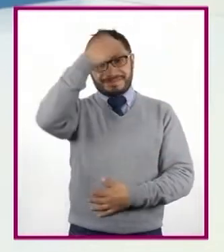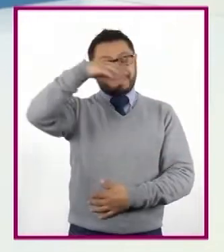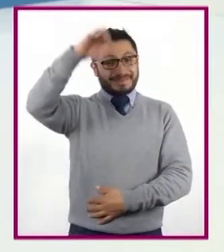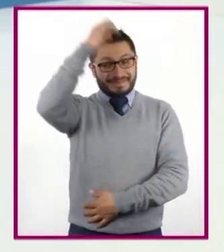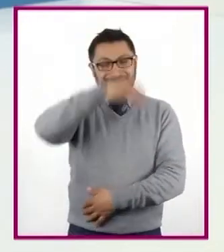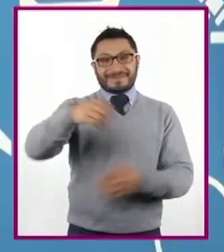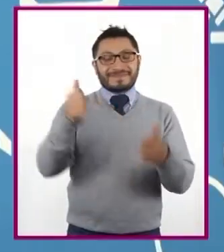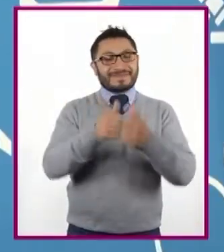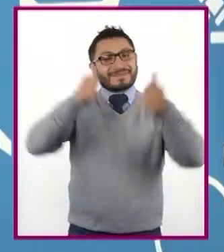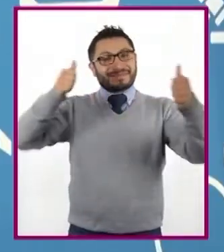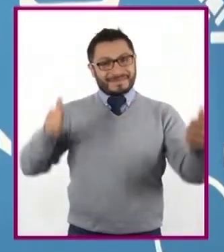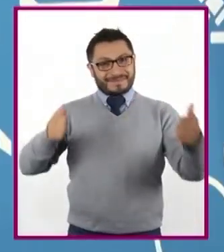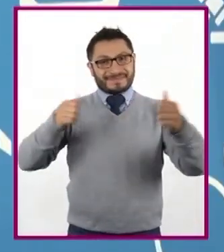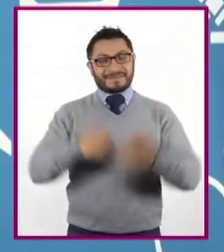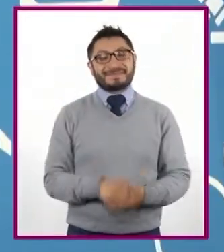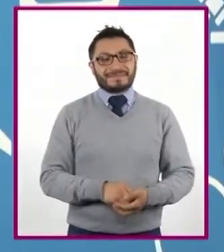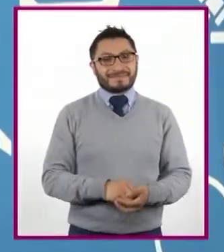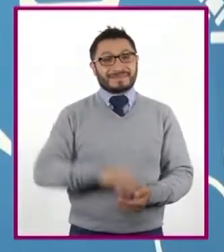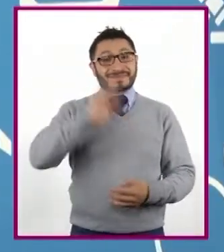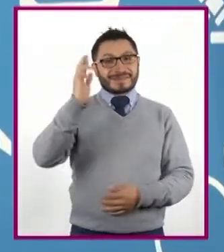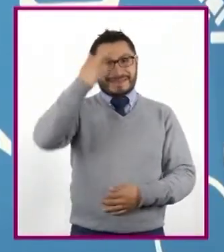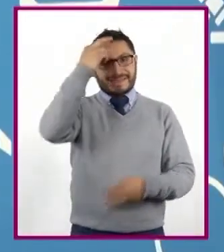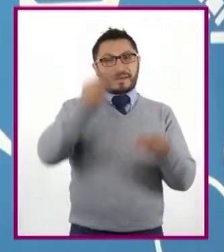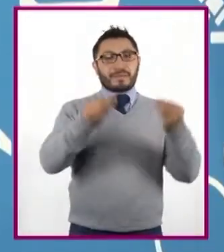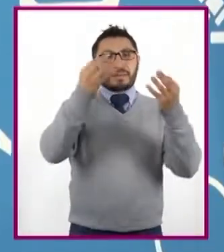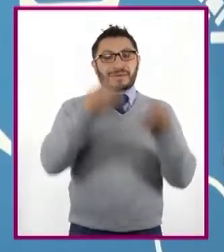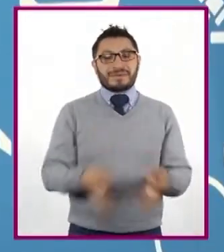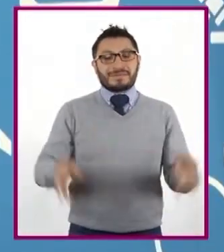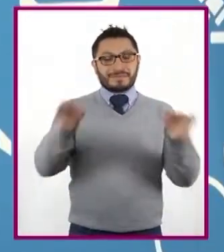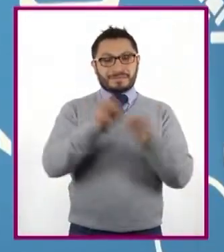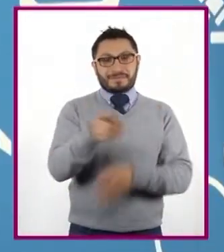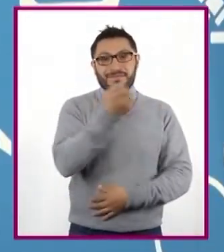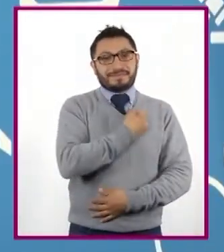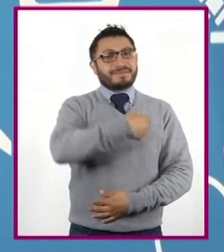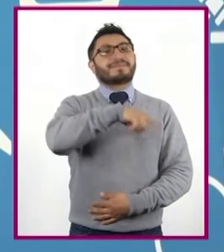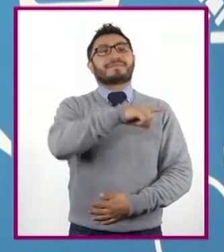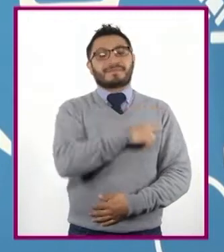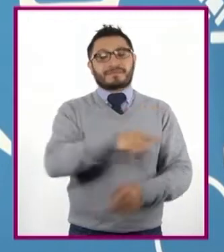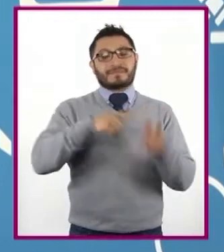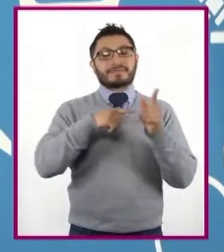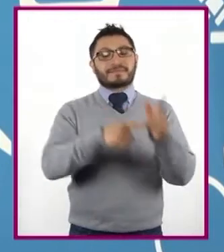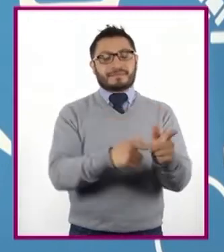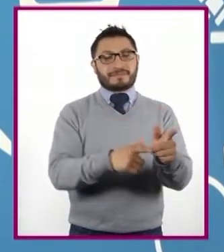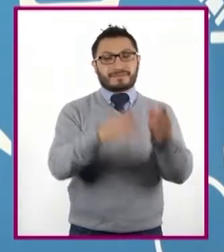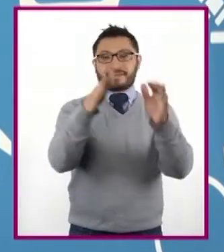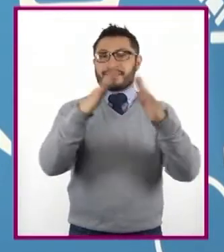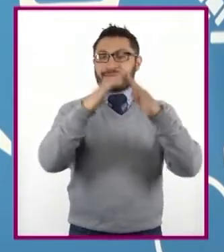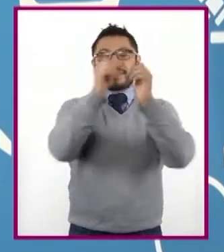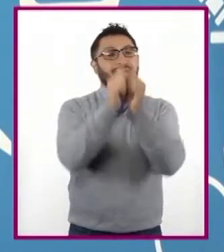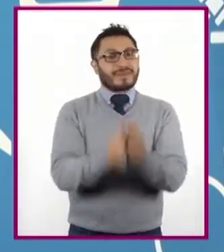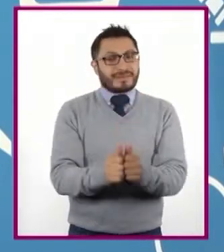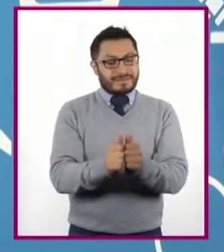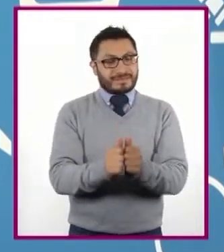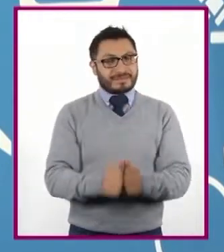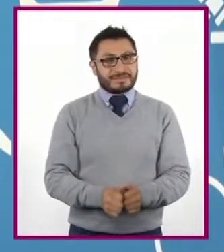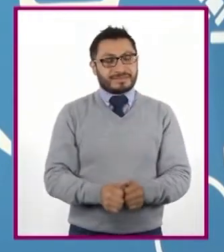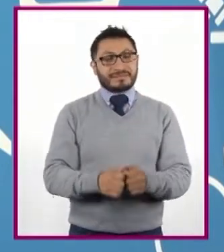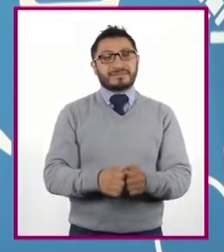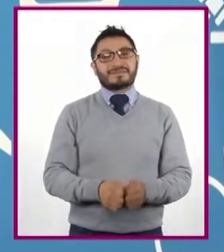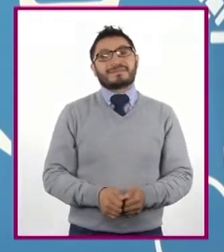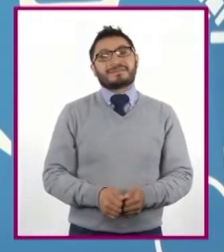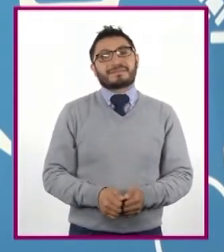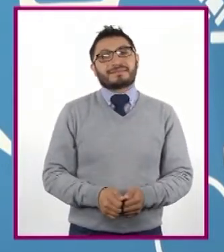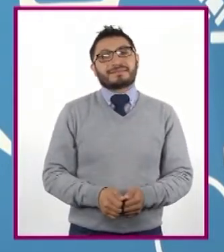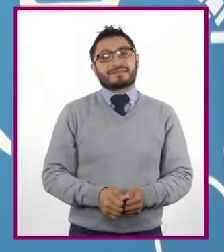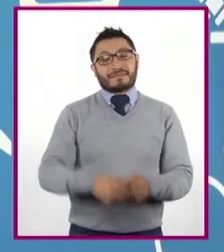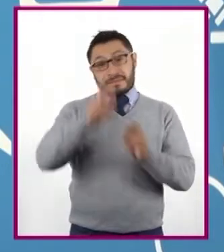a distancia. Recuerden que es muy importante para su salud que continúen quedándose en casa, que sigan al pie de